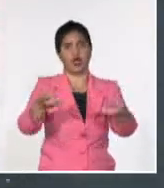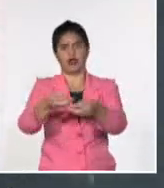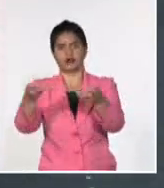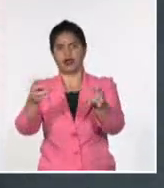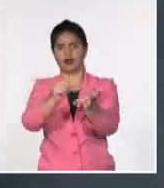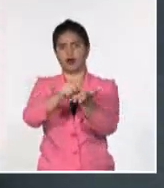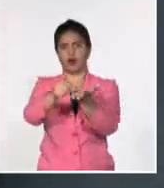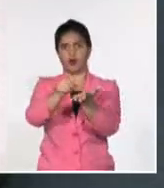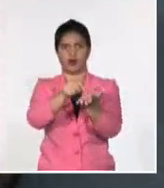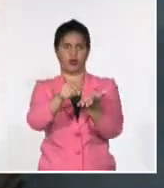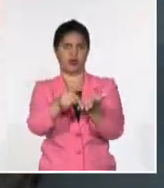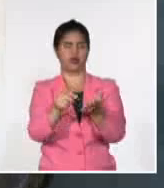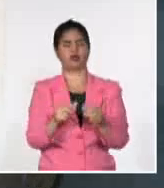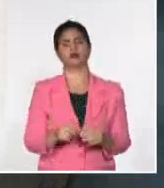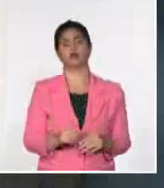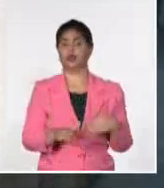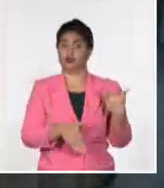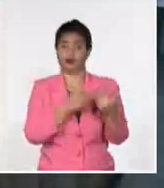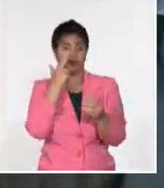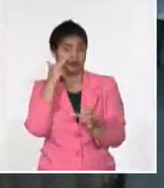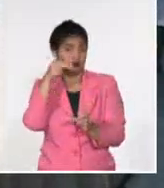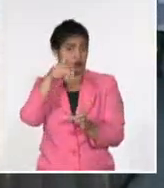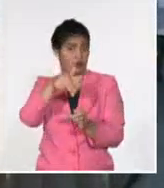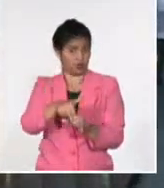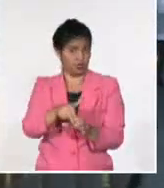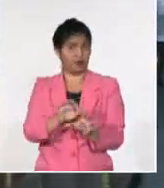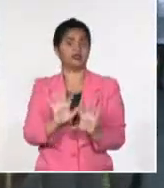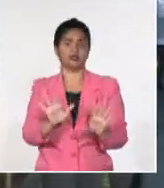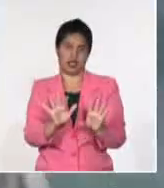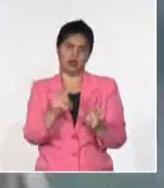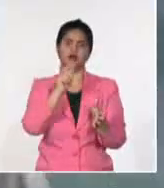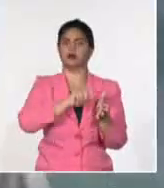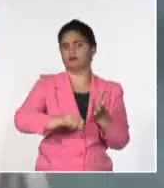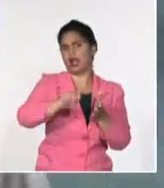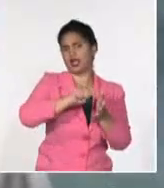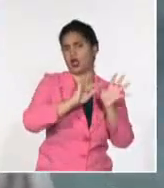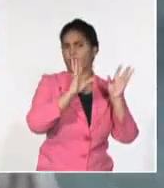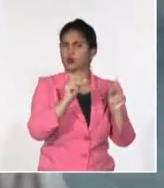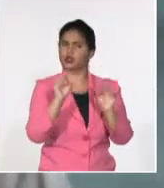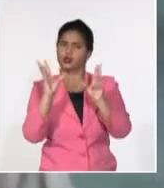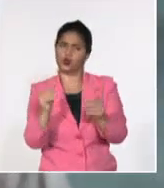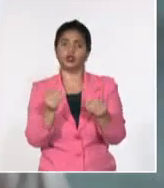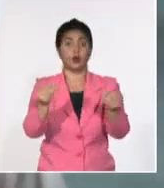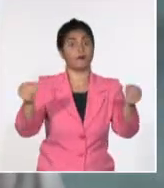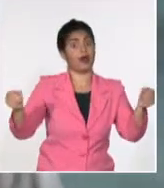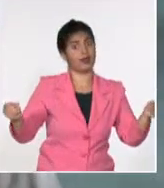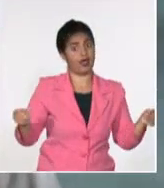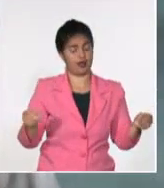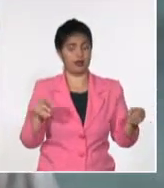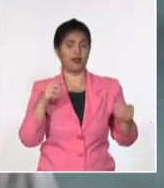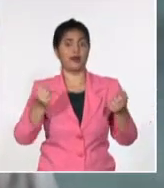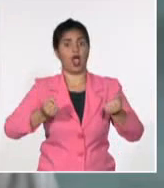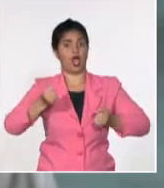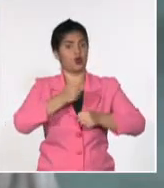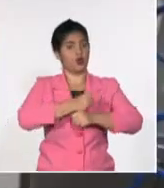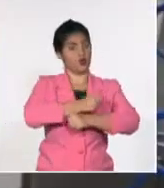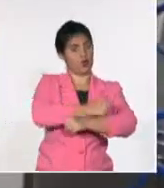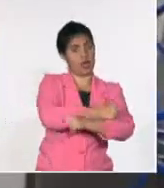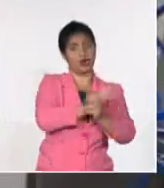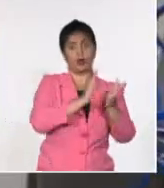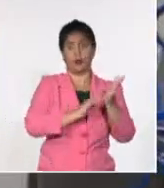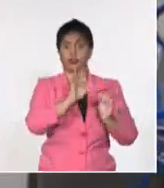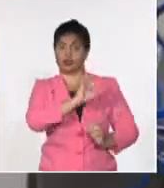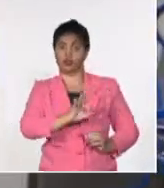en este mes por las condiciones de combustible que ya se nos están entregando, para garantizar que se complete dentro del mes de octubre la compota de todo el